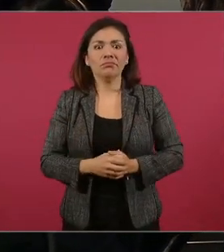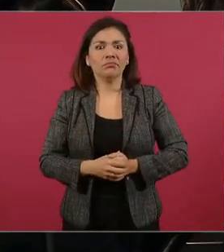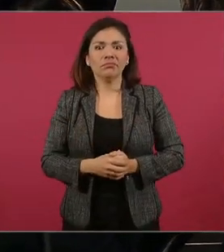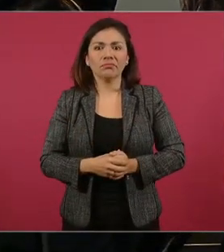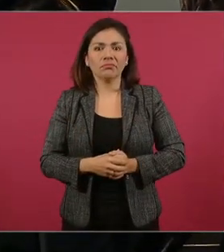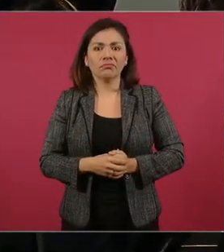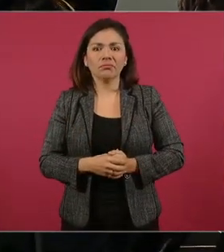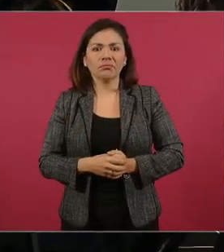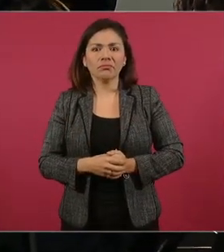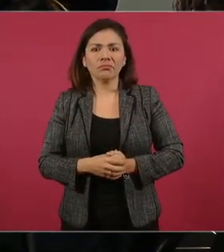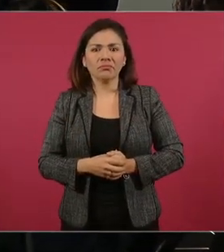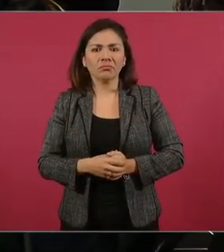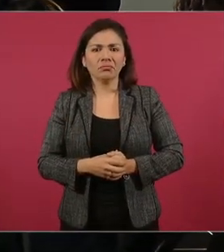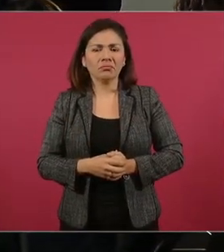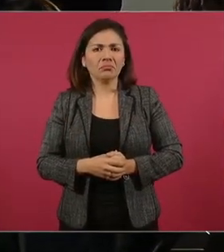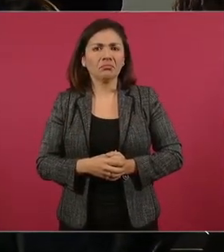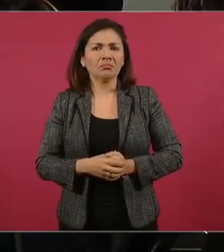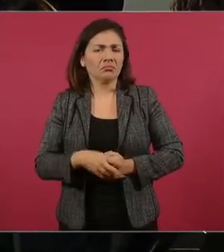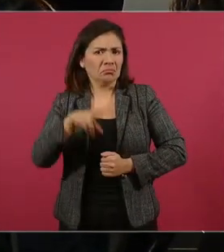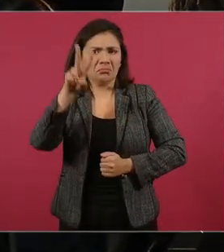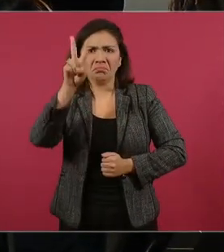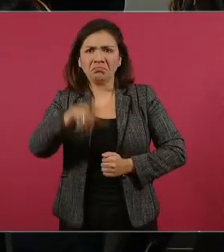de manera abierta.